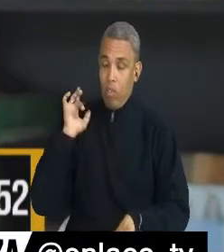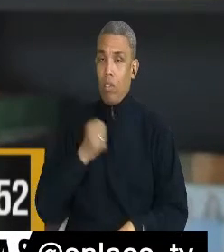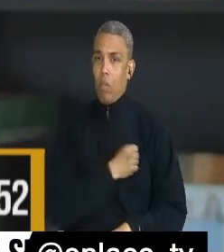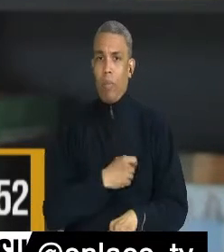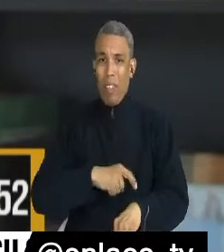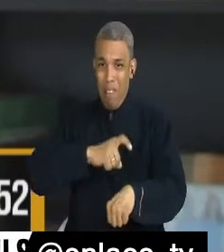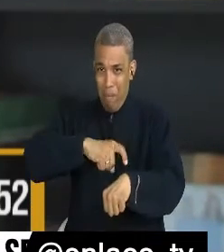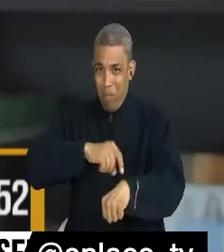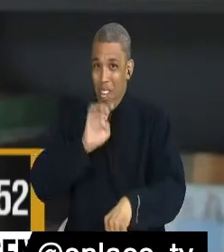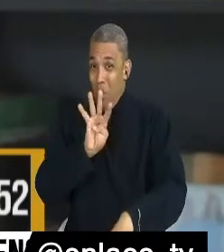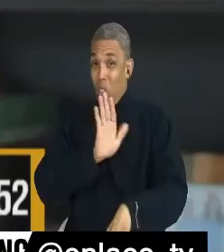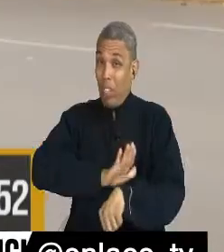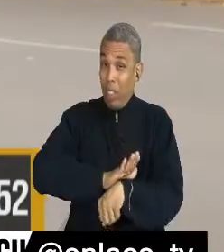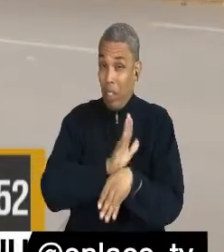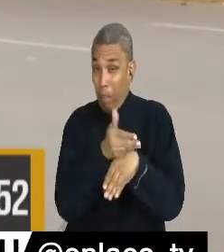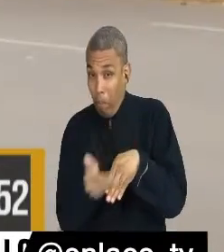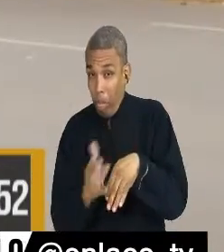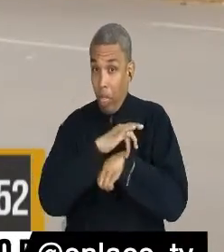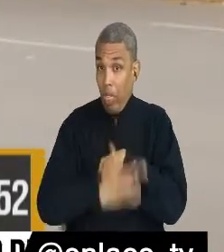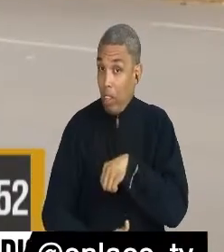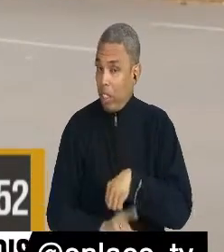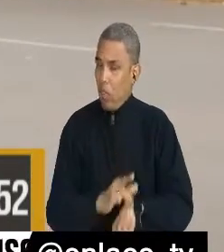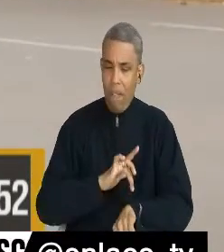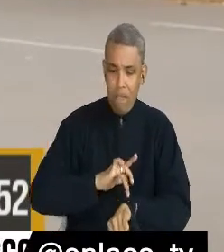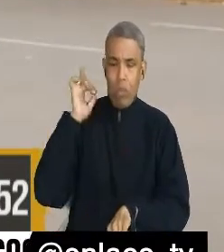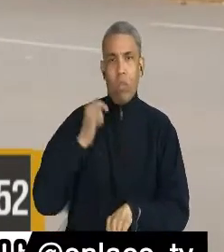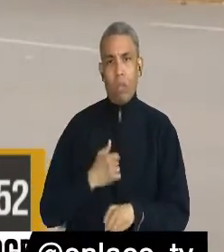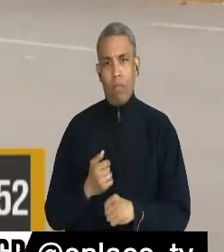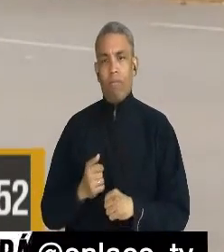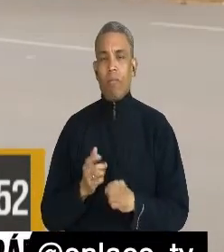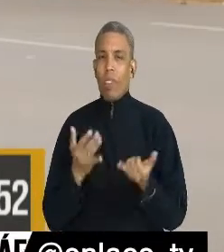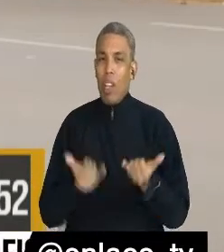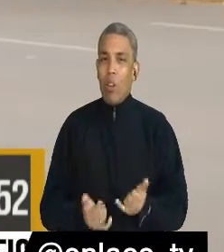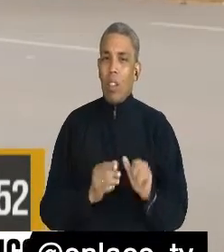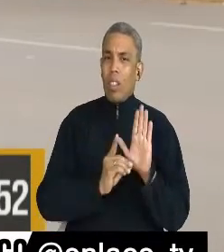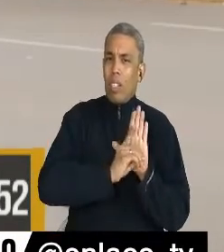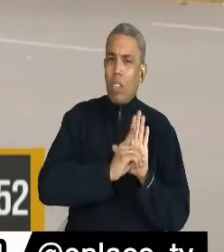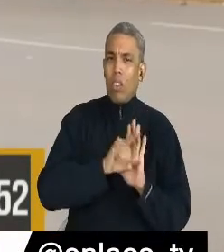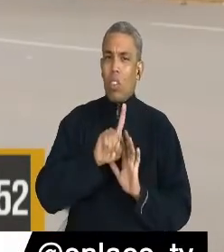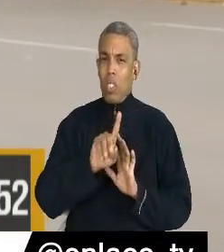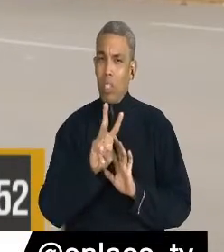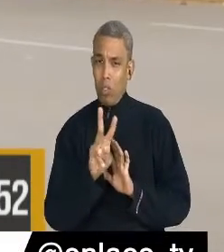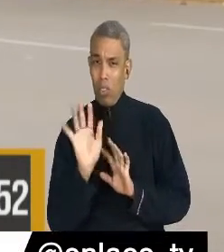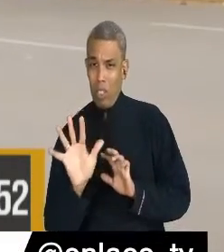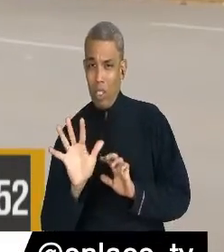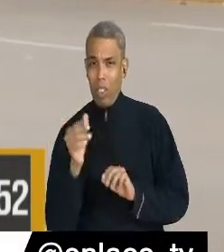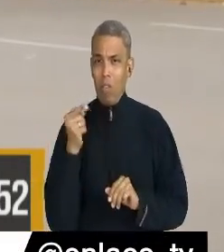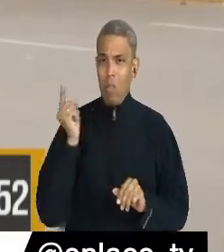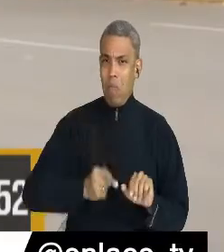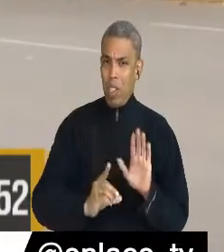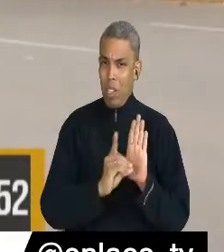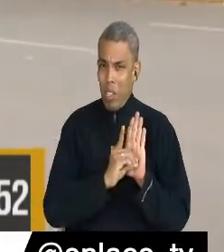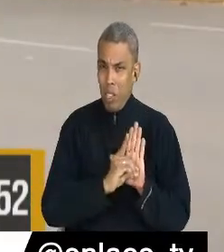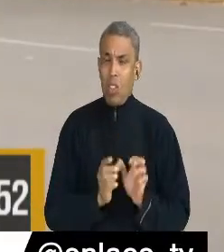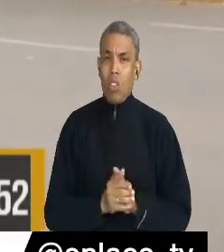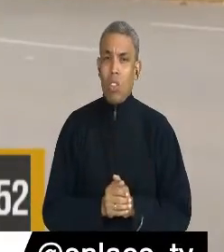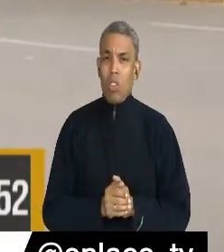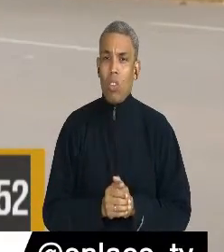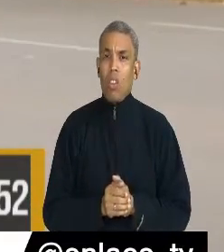cuatro en punto arrancamos el desfile en vigencia entonces el decreto 135 que ha expedido la alcaldía de barrancabermeja para